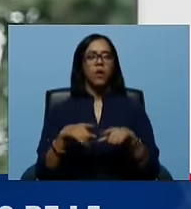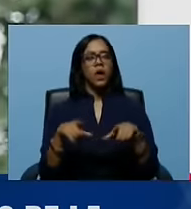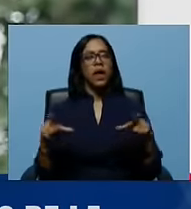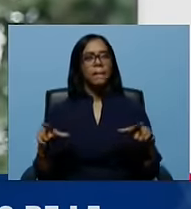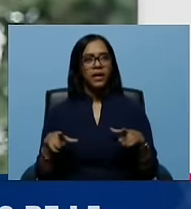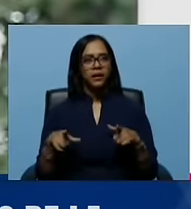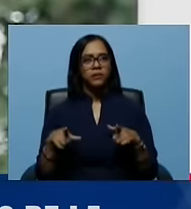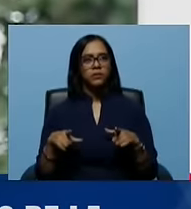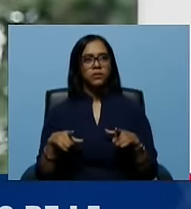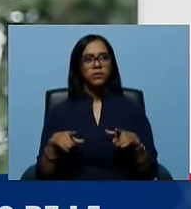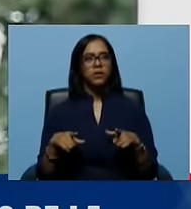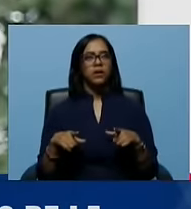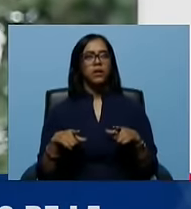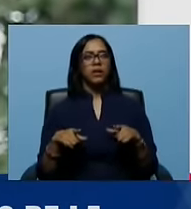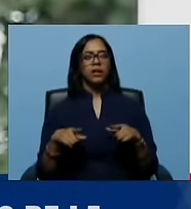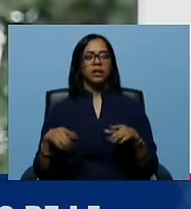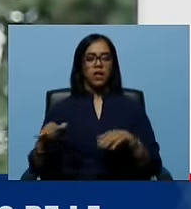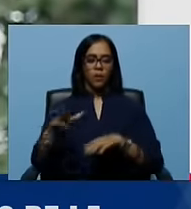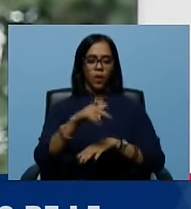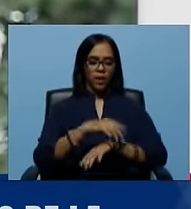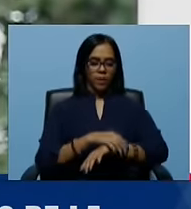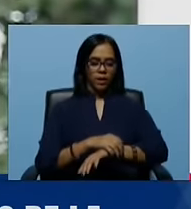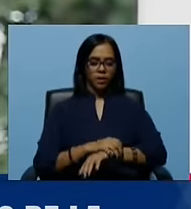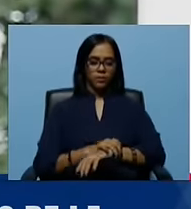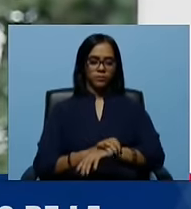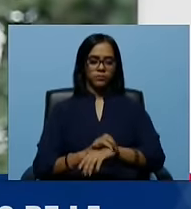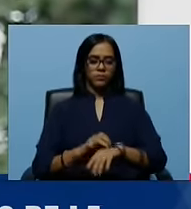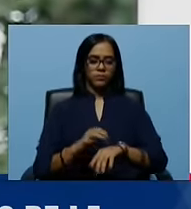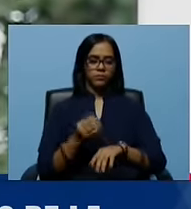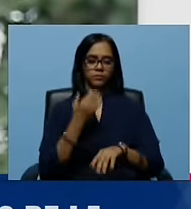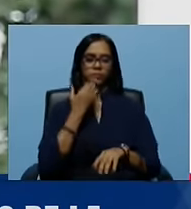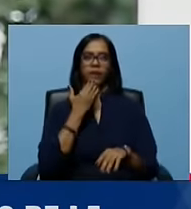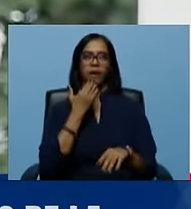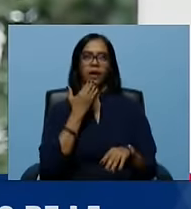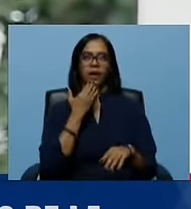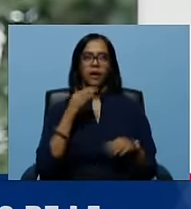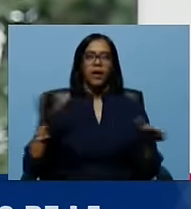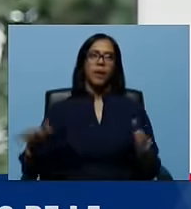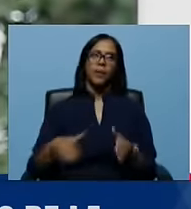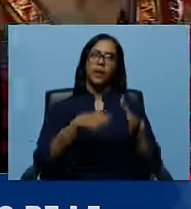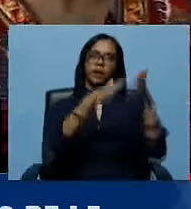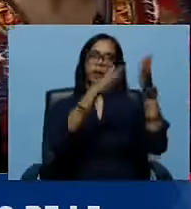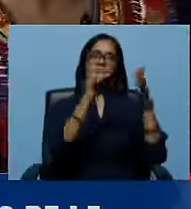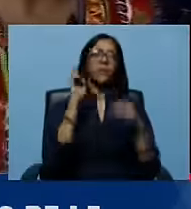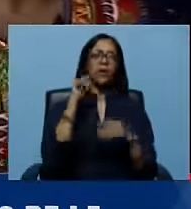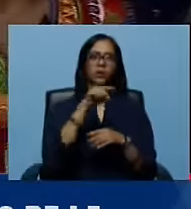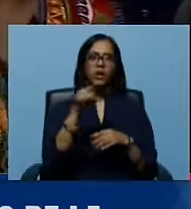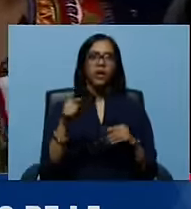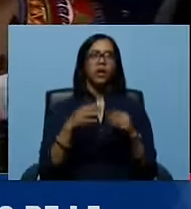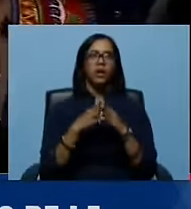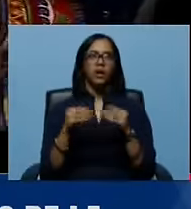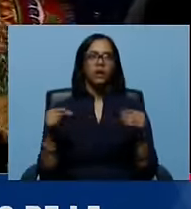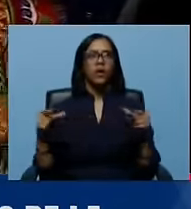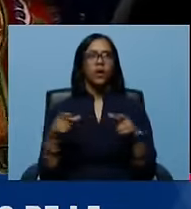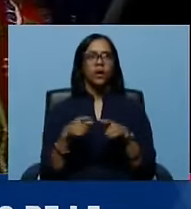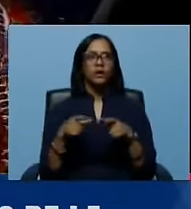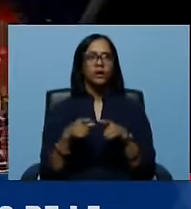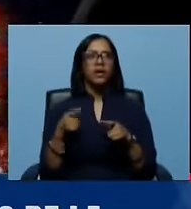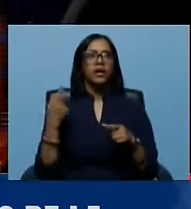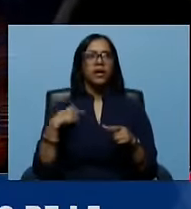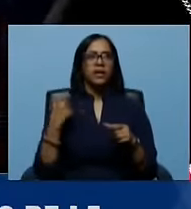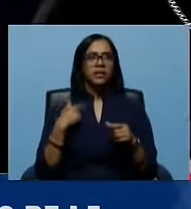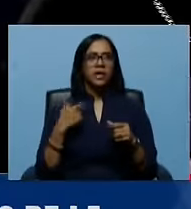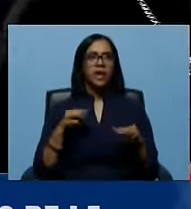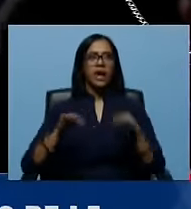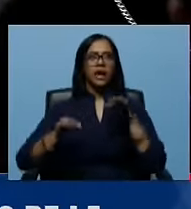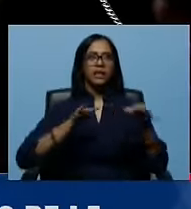espacios del bulevar aledaño al Panteón Nacional, para ustedes todo ese bulevar. Tiene el